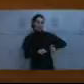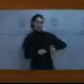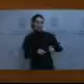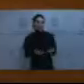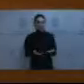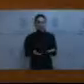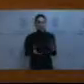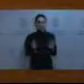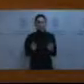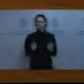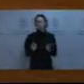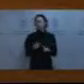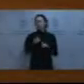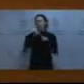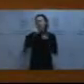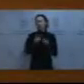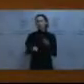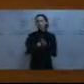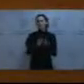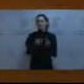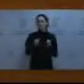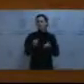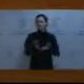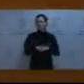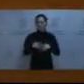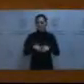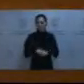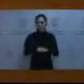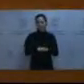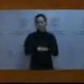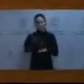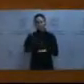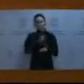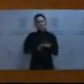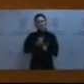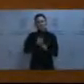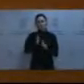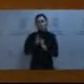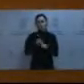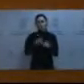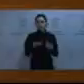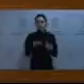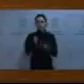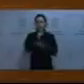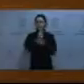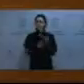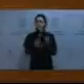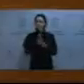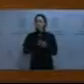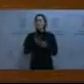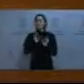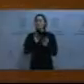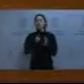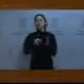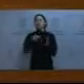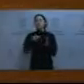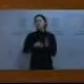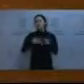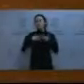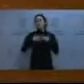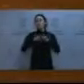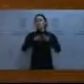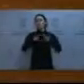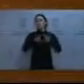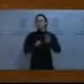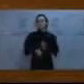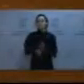pieza esencial en este entramado. Por tanto, señorías, avancemos en el diseño de este plan empresarial e industrial que garantice la continuidad de